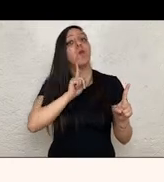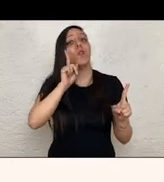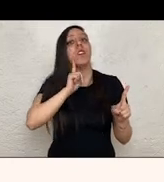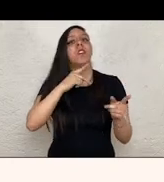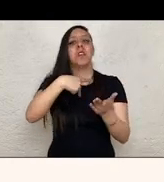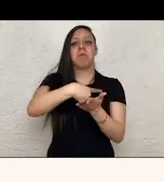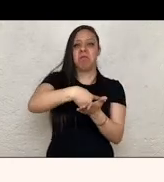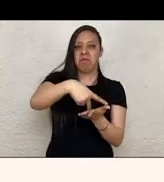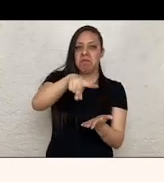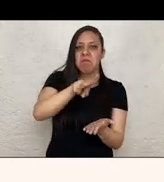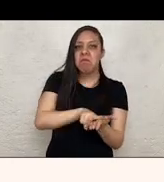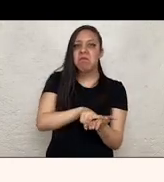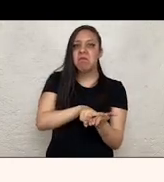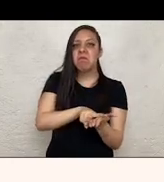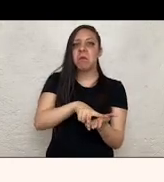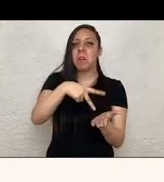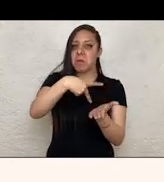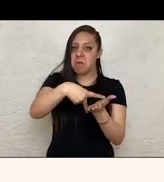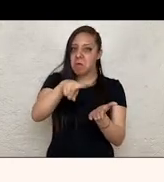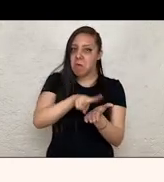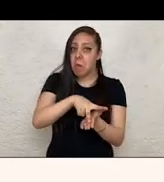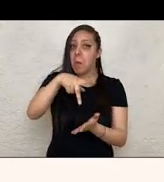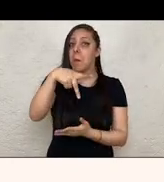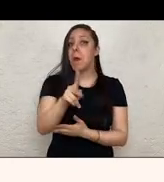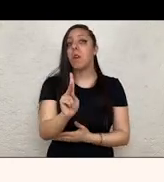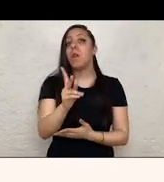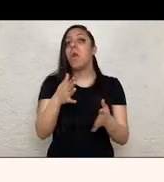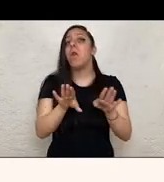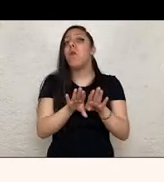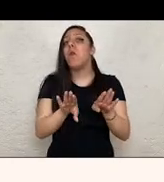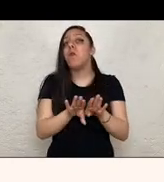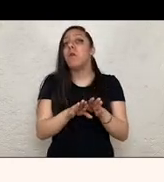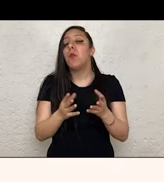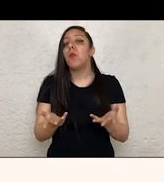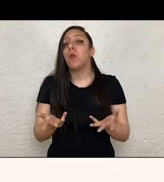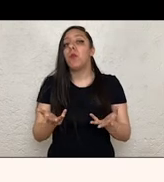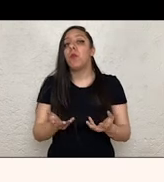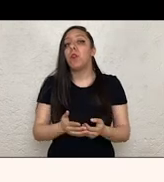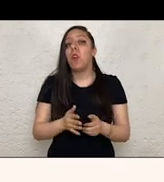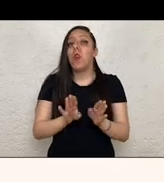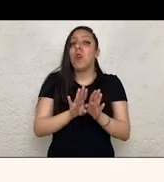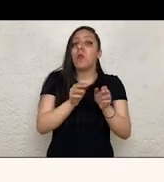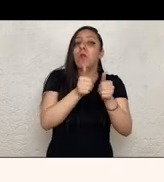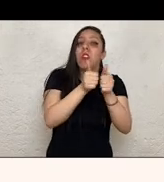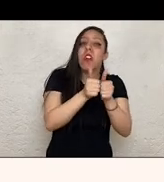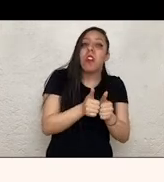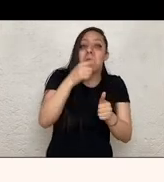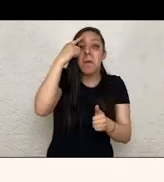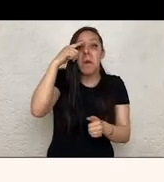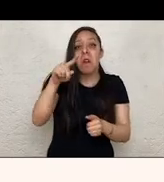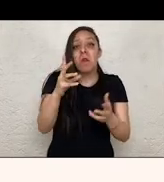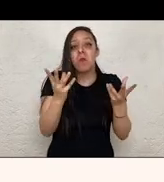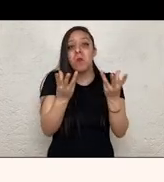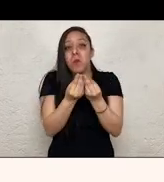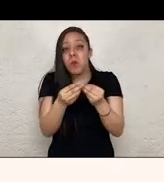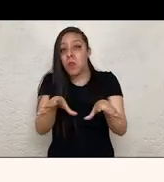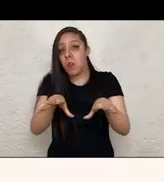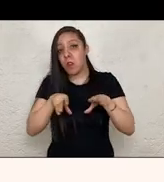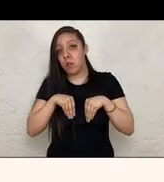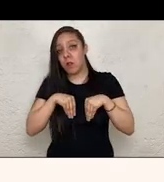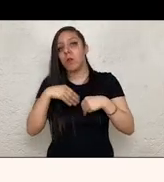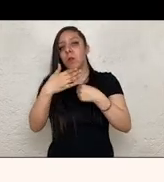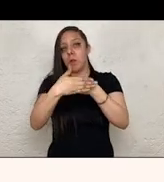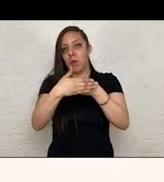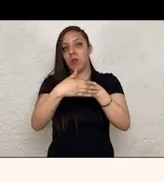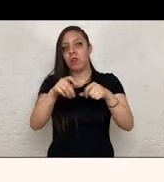honestamente, es una mujer valiente, pero queda, francamente, queda la puta de los conquistadores. La